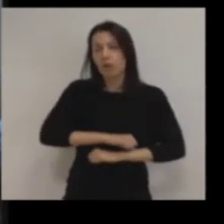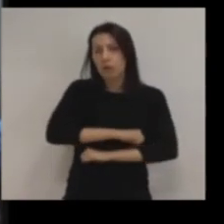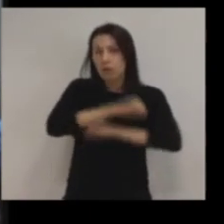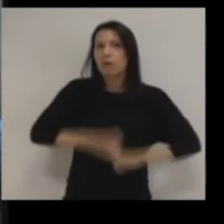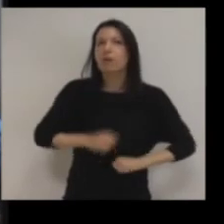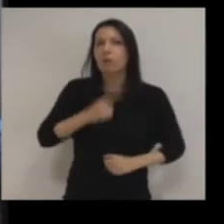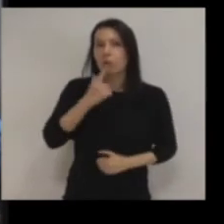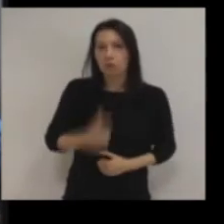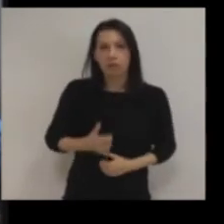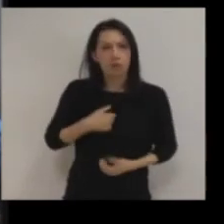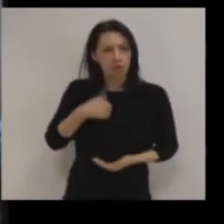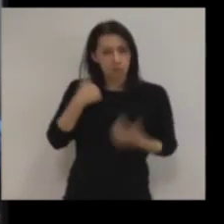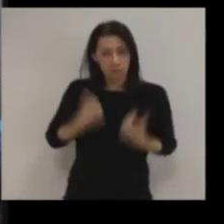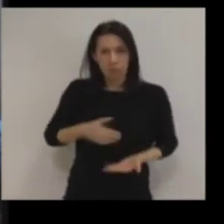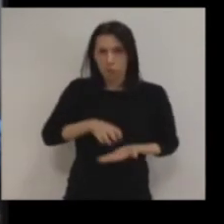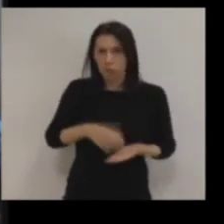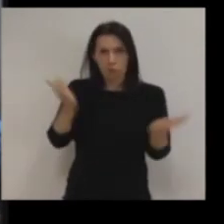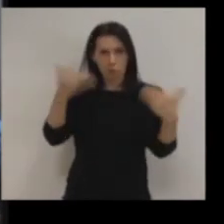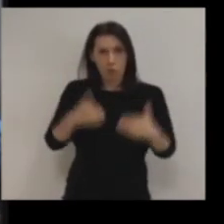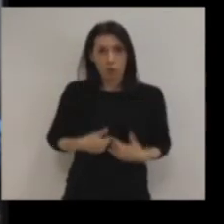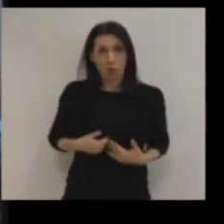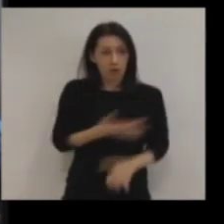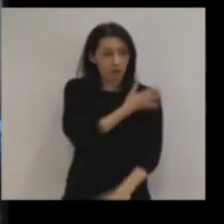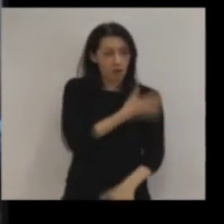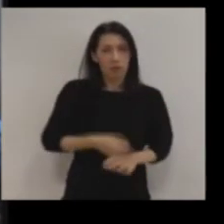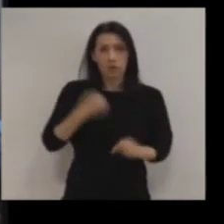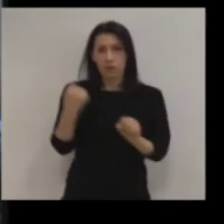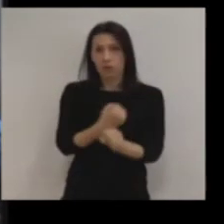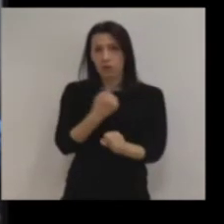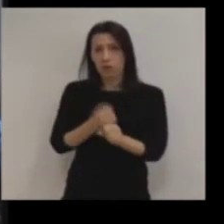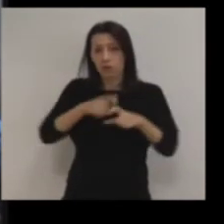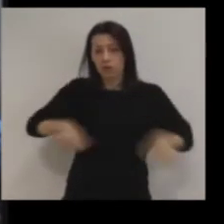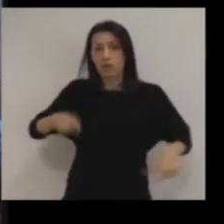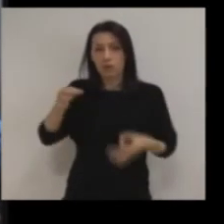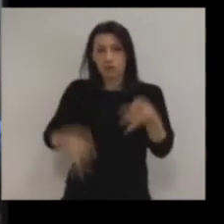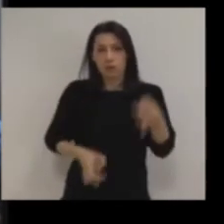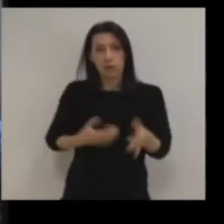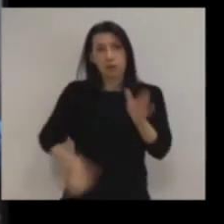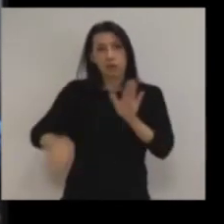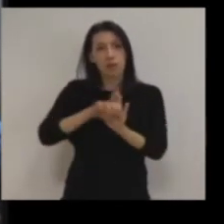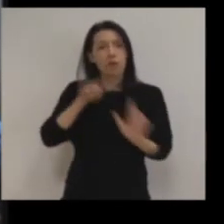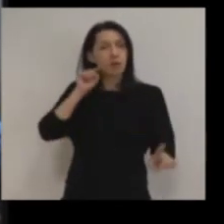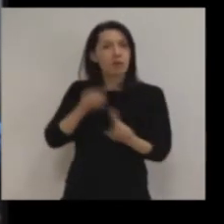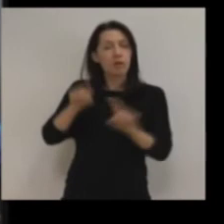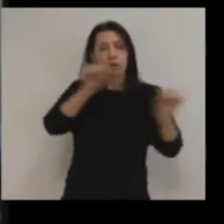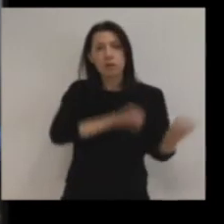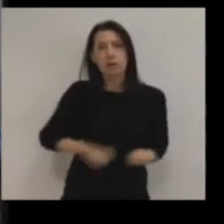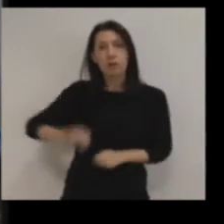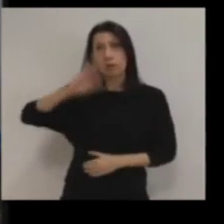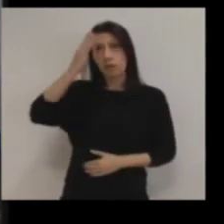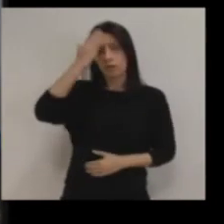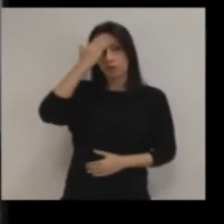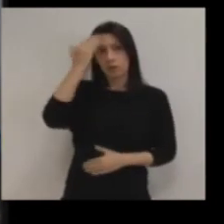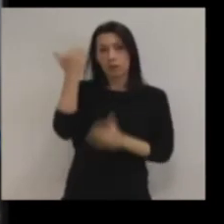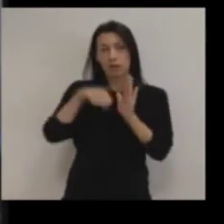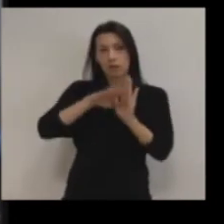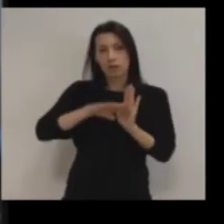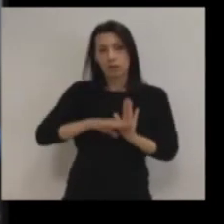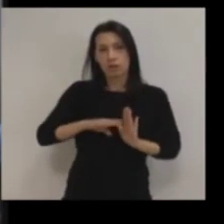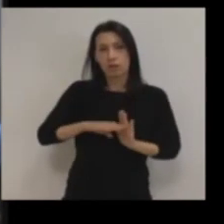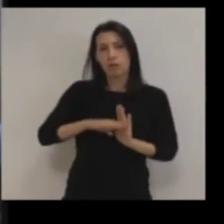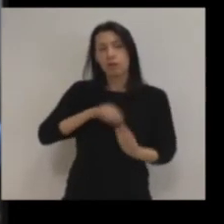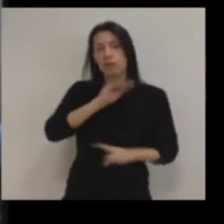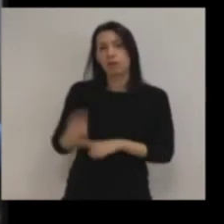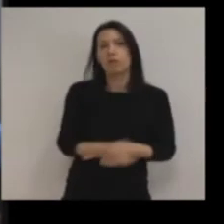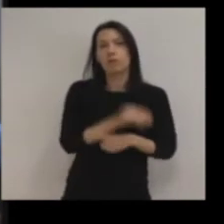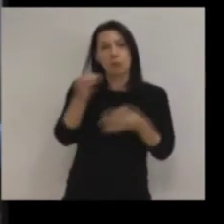me cabe ninguna duda que la labor que ha hecho el Tribunal Constitucional en la defensa del principio de tutela judicial efectiva y eliminando trabas